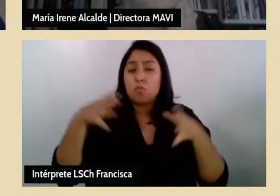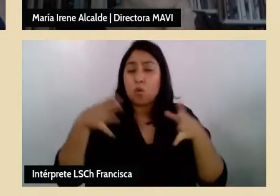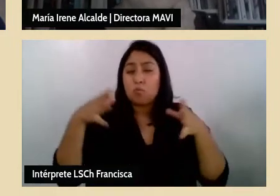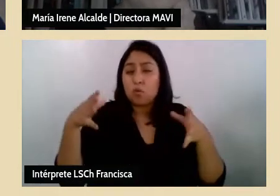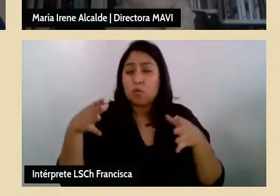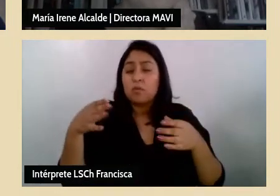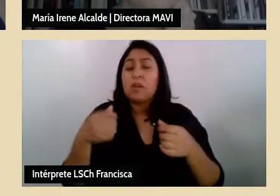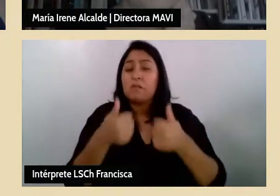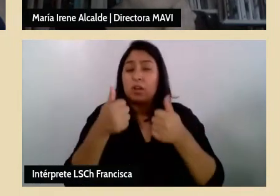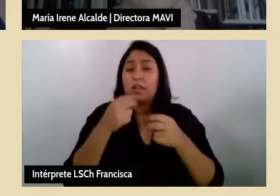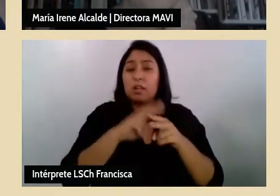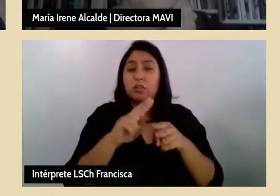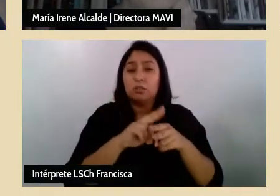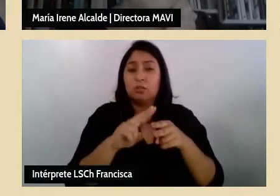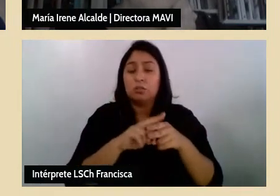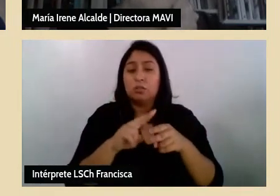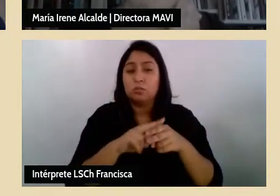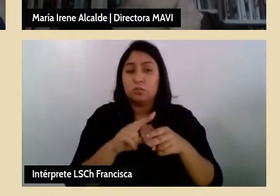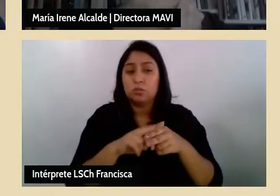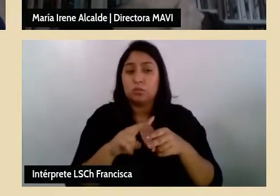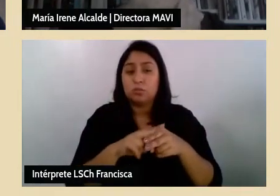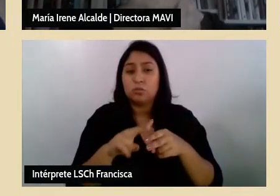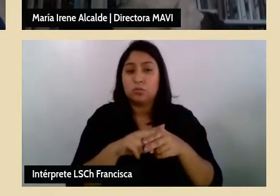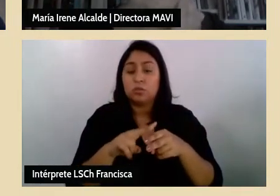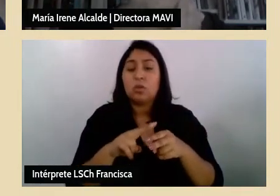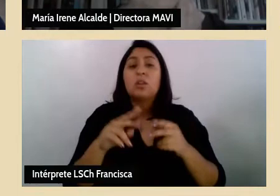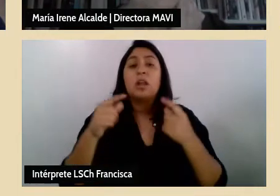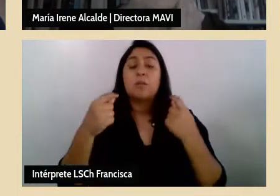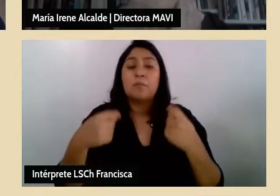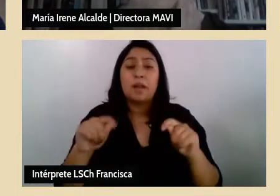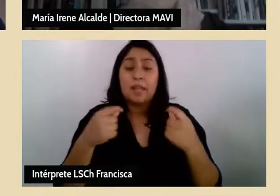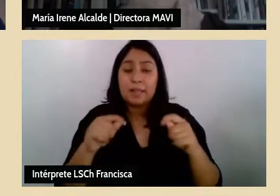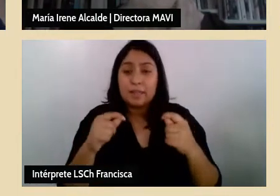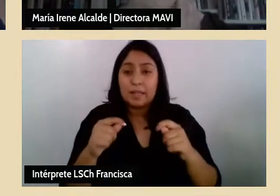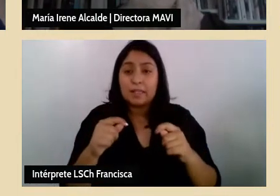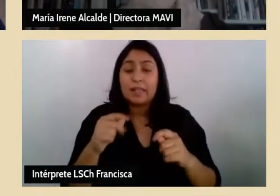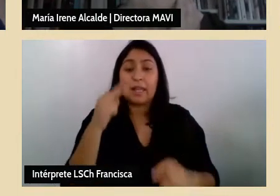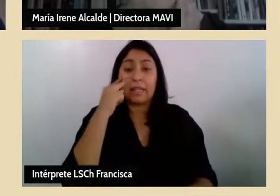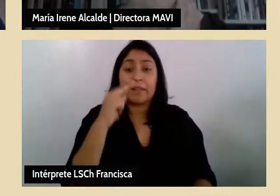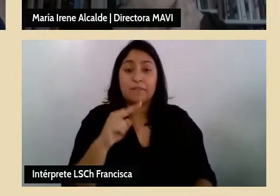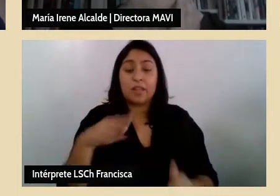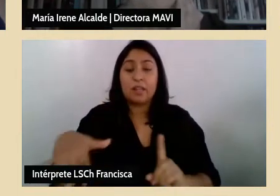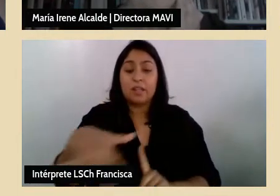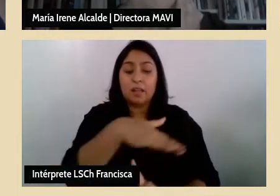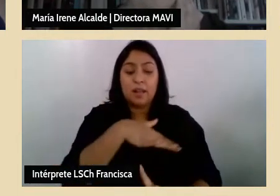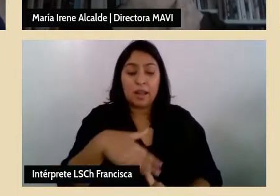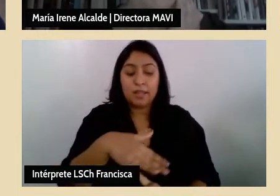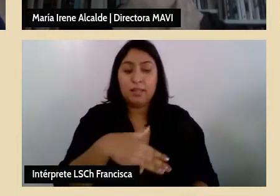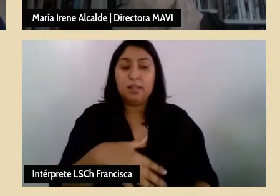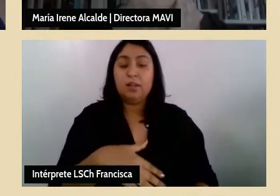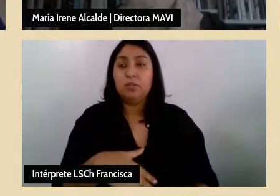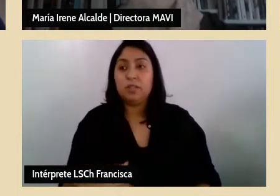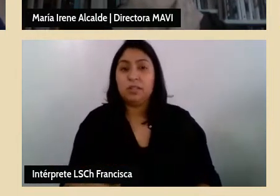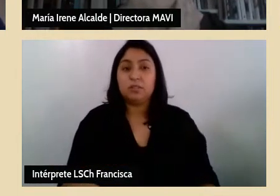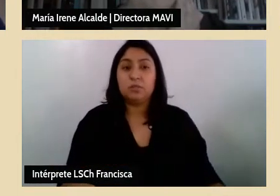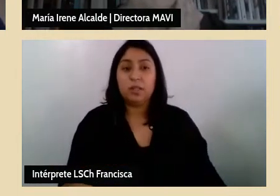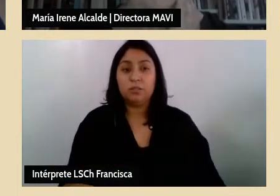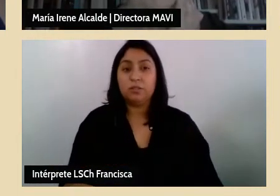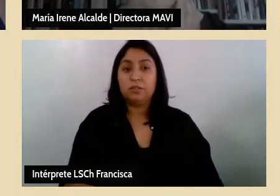solución para tratar de darle una vuelta a la situación. Ahora en ese mismo contexto y